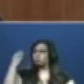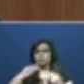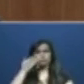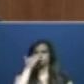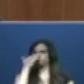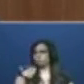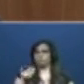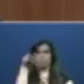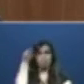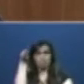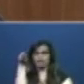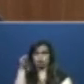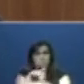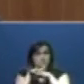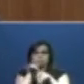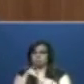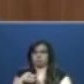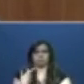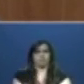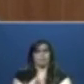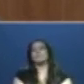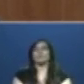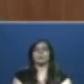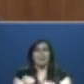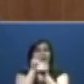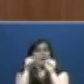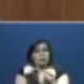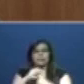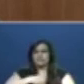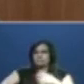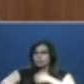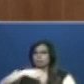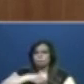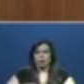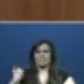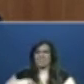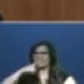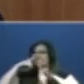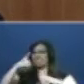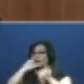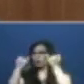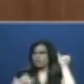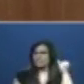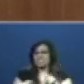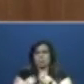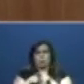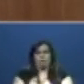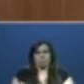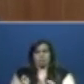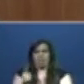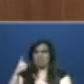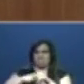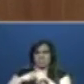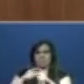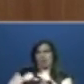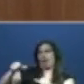datos fundamentales así lo demuestran a pesar de la imposibilidad de dedicar a los mismos en el sexto año de crisis un nivel de recursos igual al